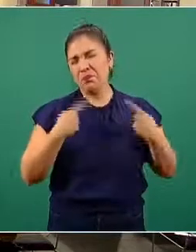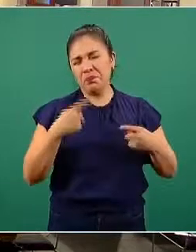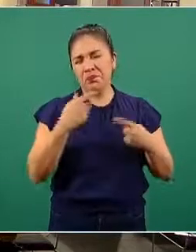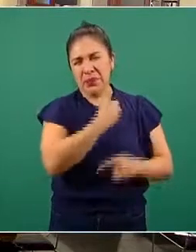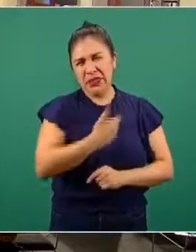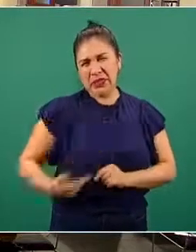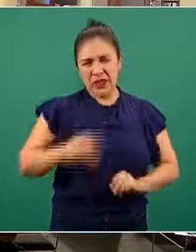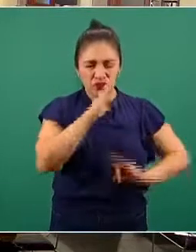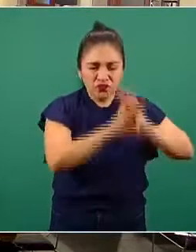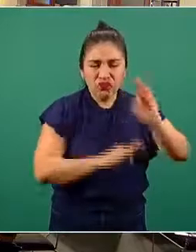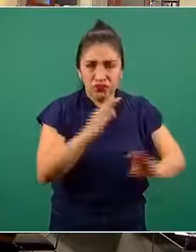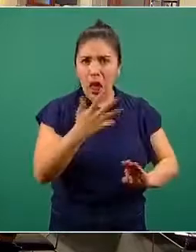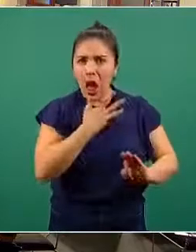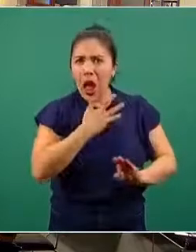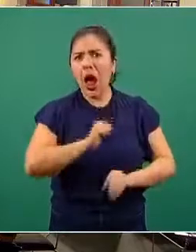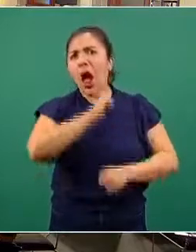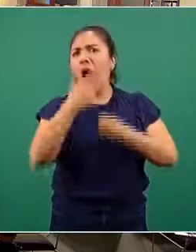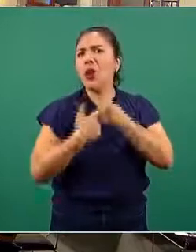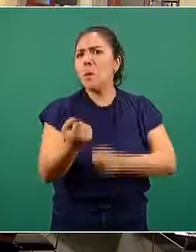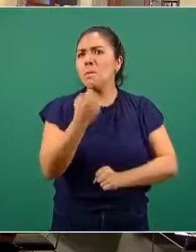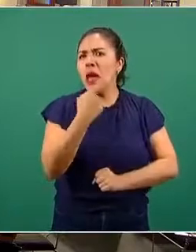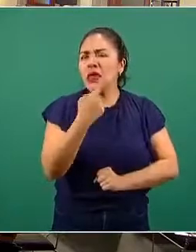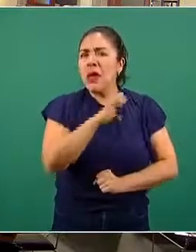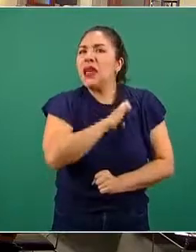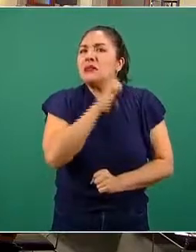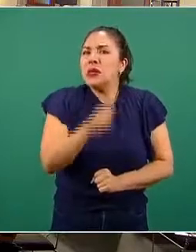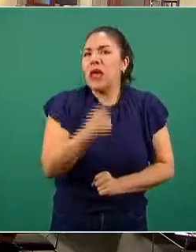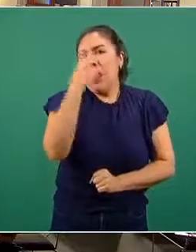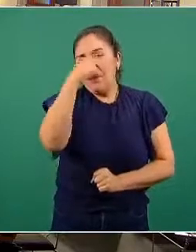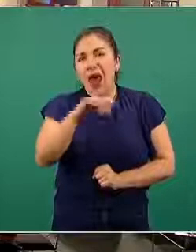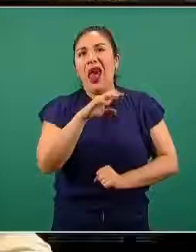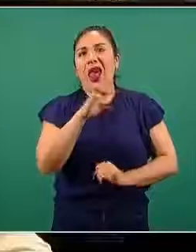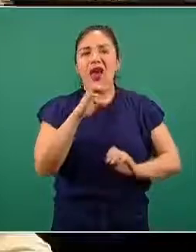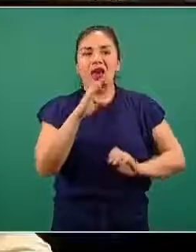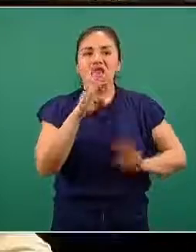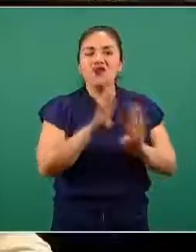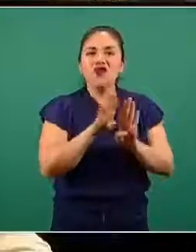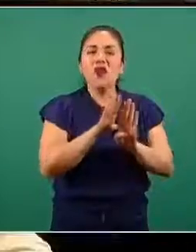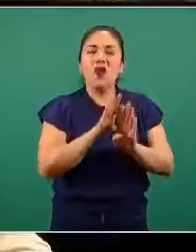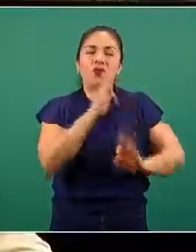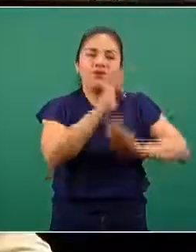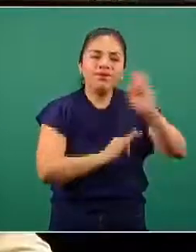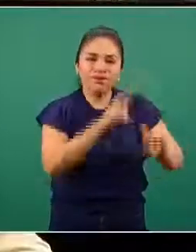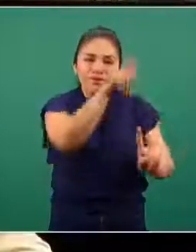más allá de los que se usan para los síntomas, algún medicamento